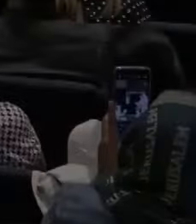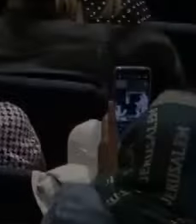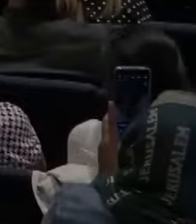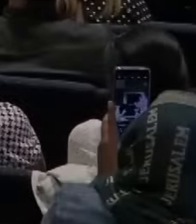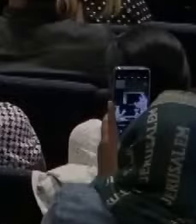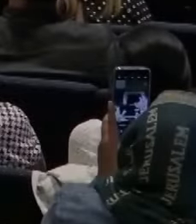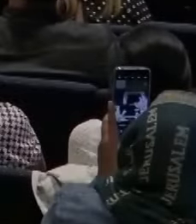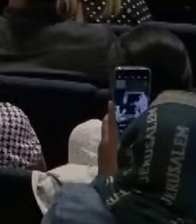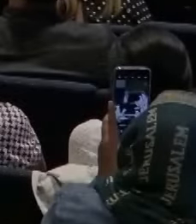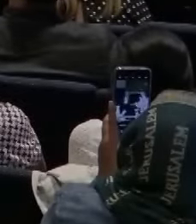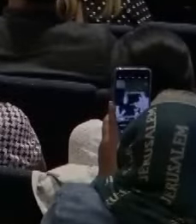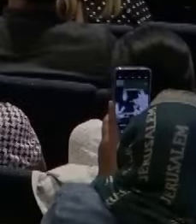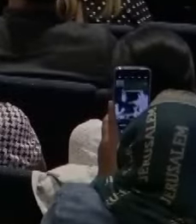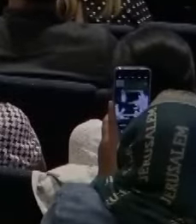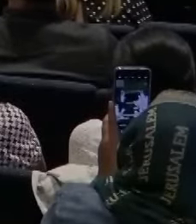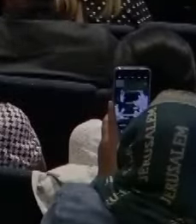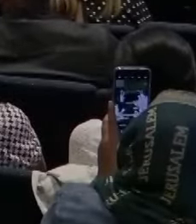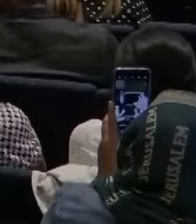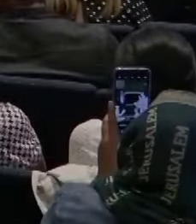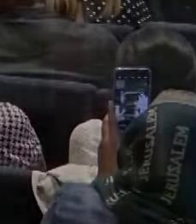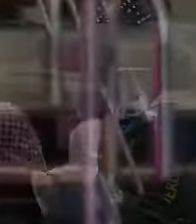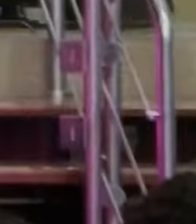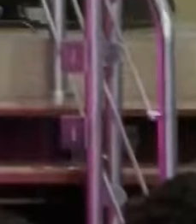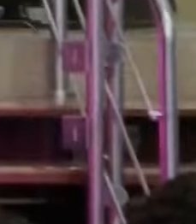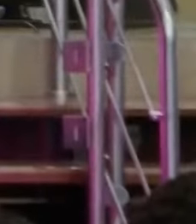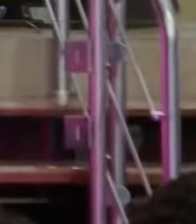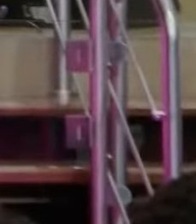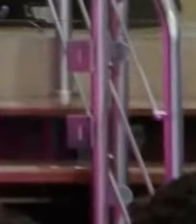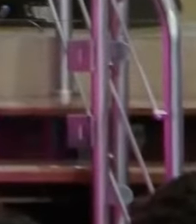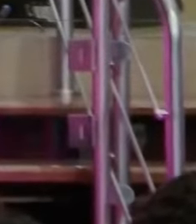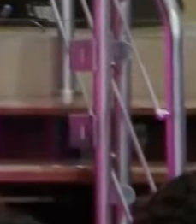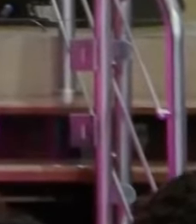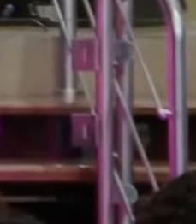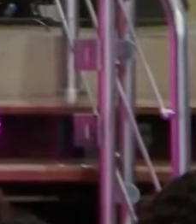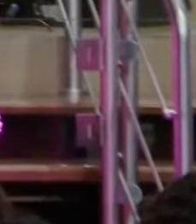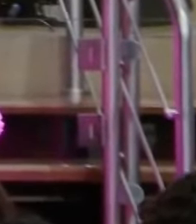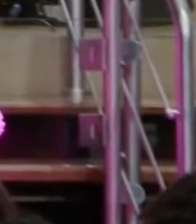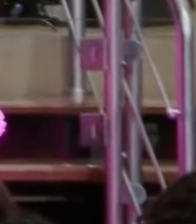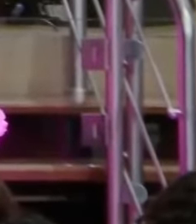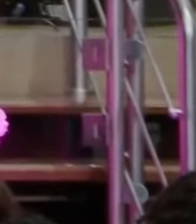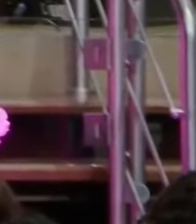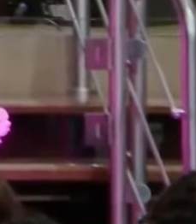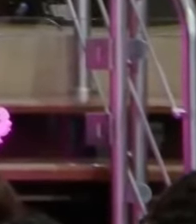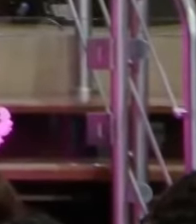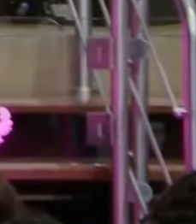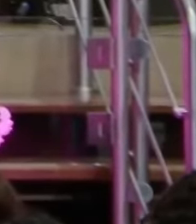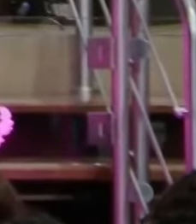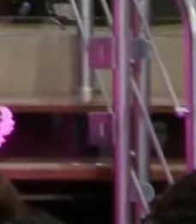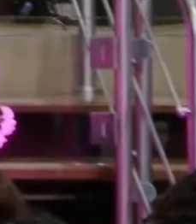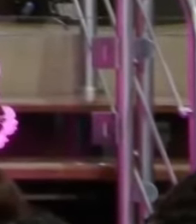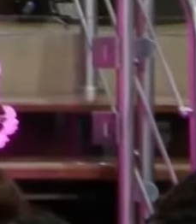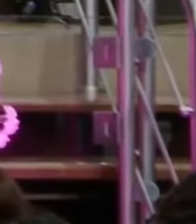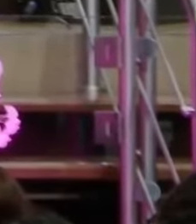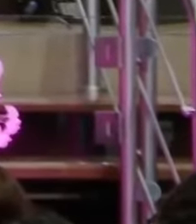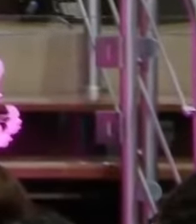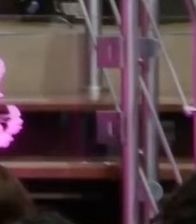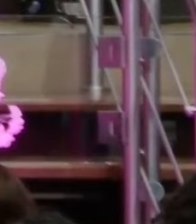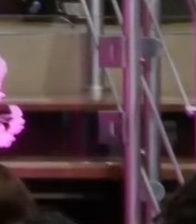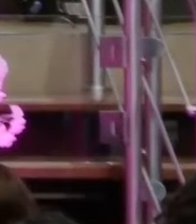Hasta cierto punto disonante lo que lo que voy a platicar pero es así